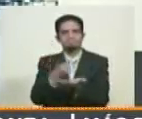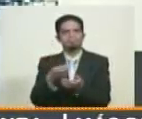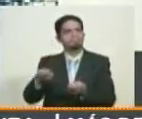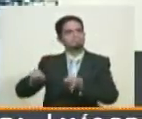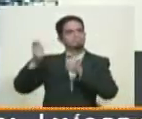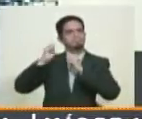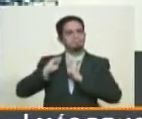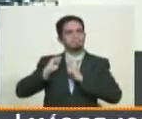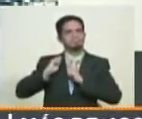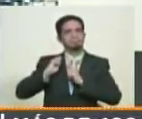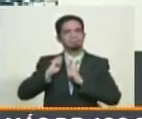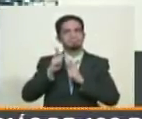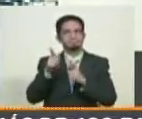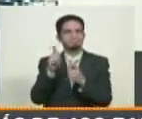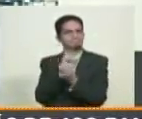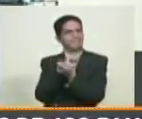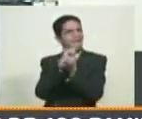es obvio.